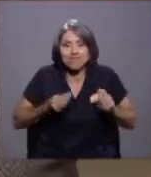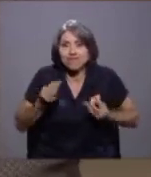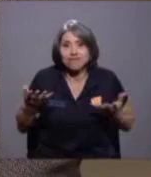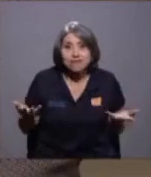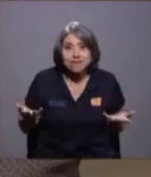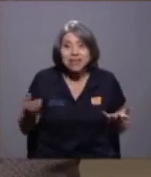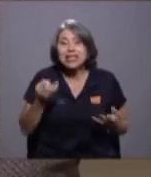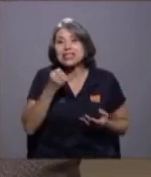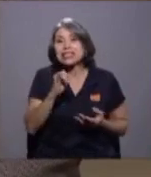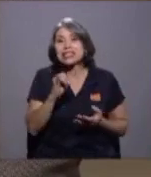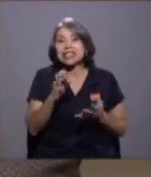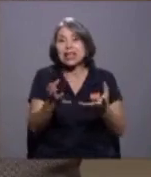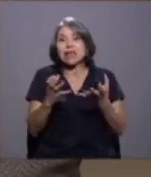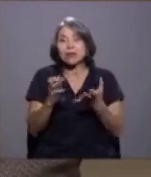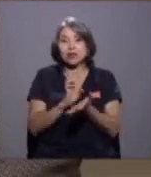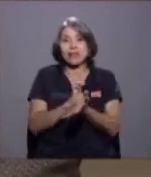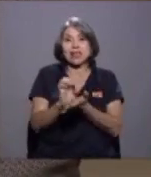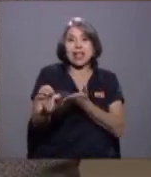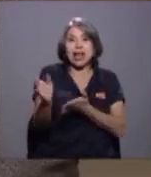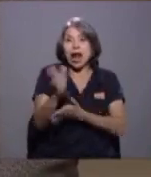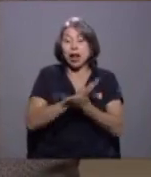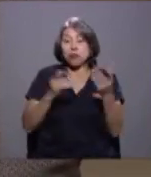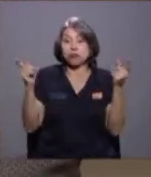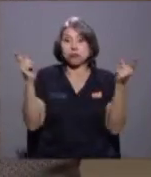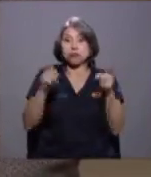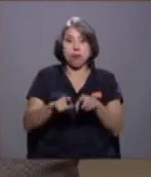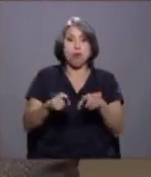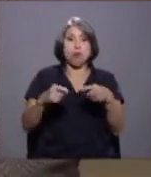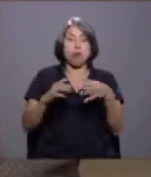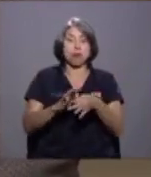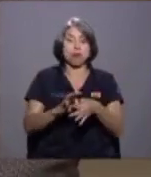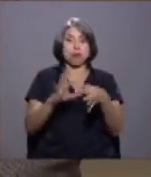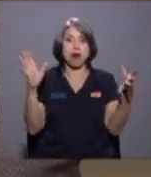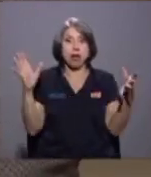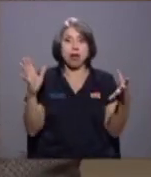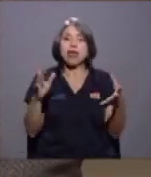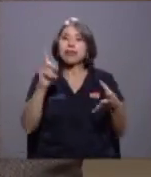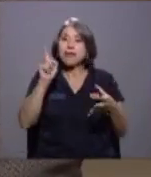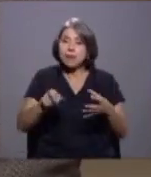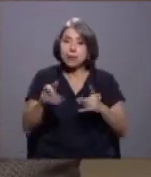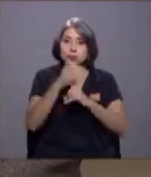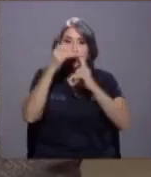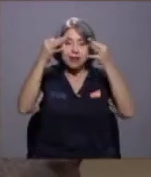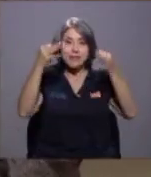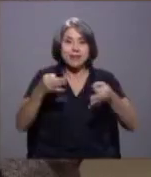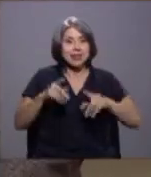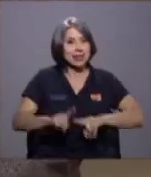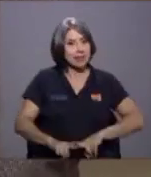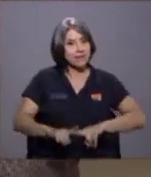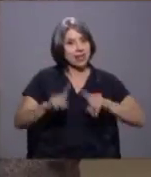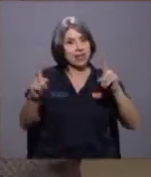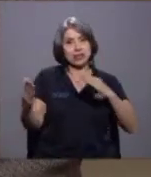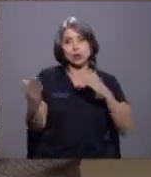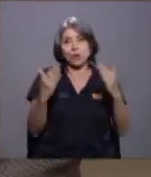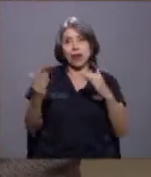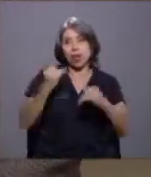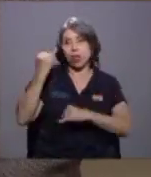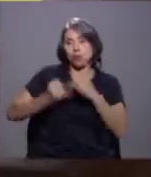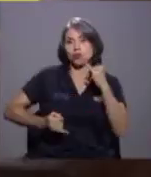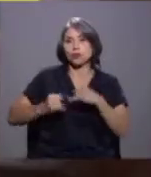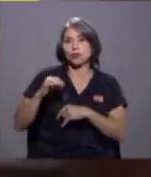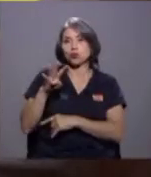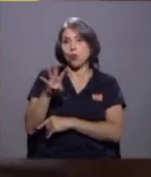queremos evitarlo, tenemos que empezar a tomar medidas diferentes de las que hemos venido tomando en los últimos 40 o 50